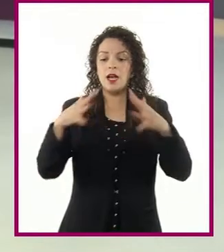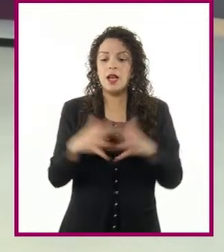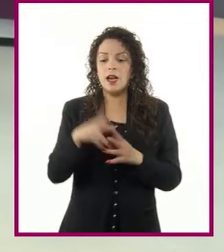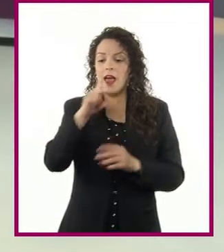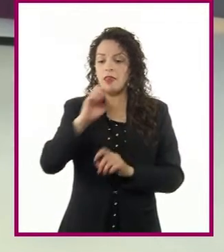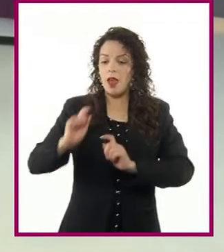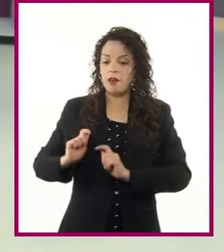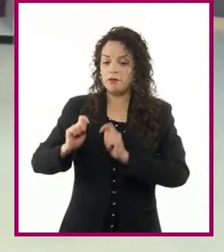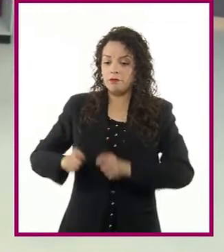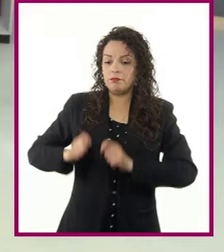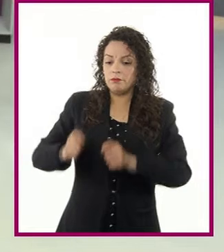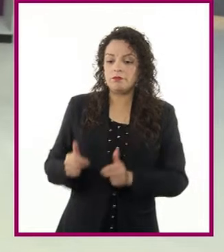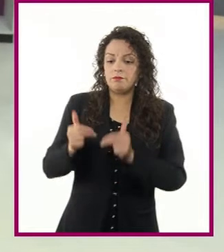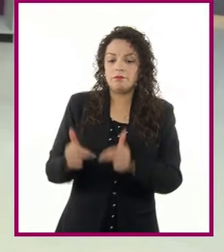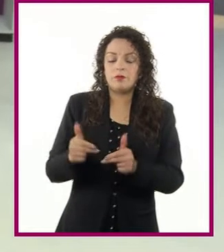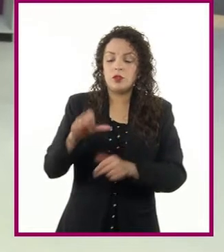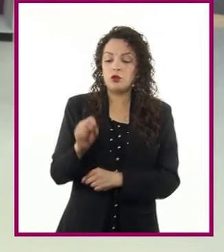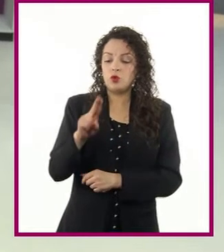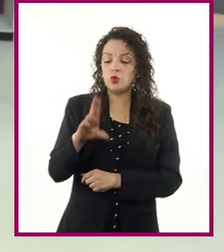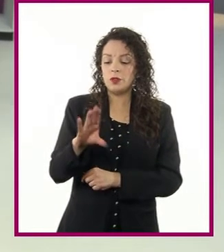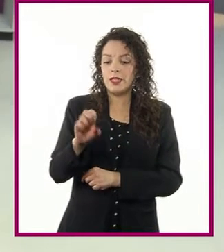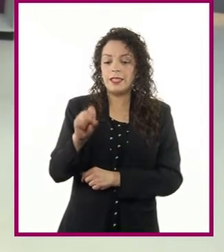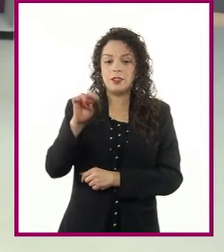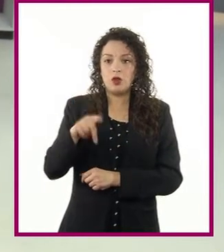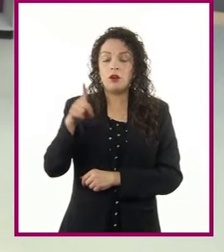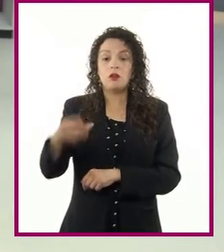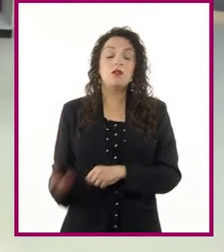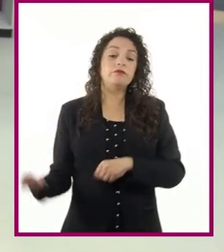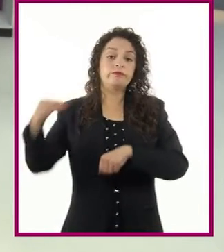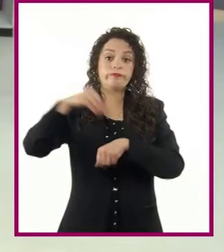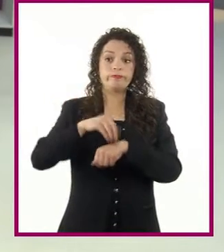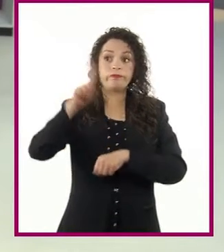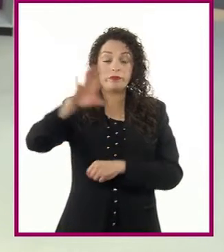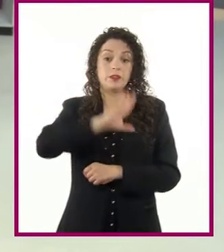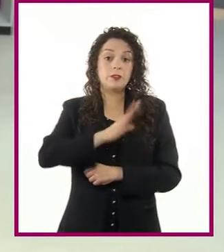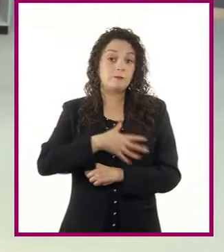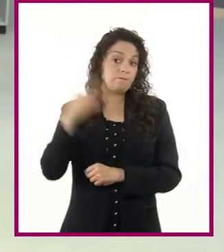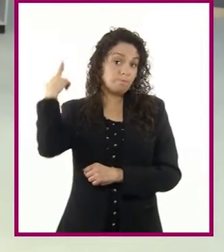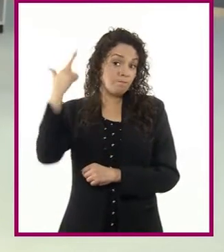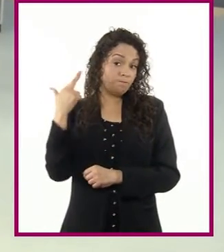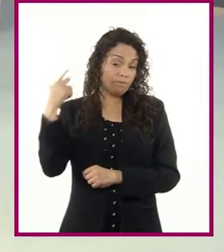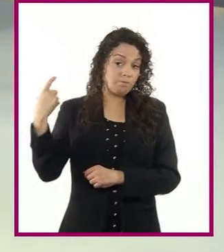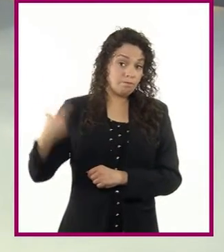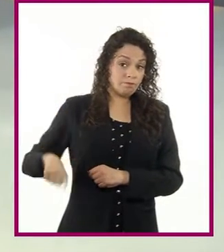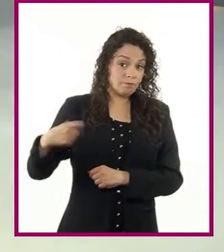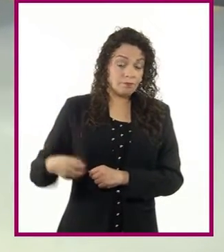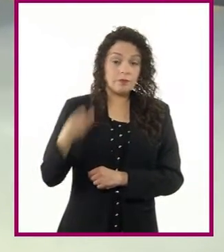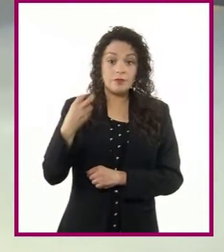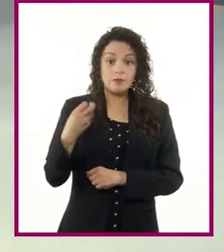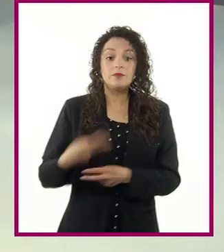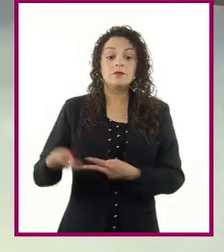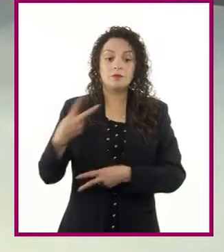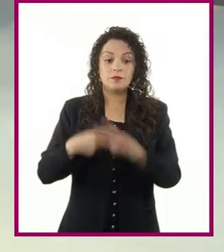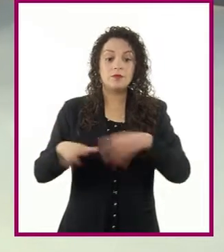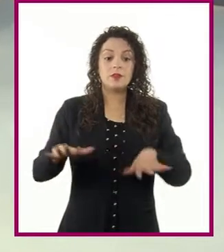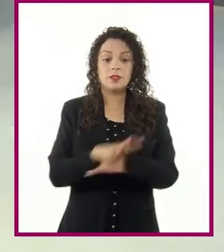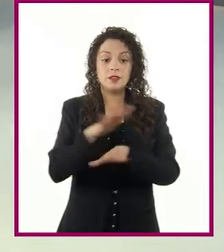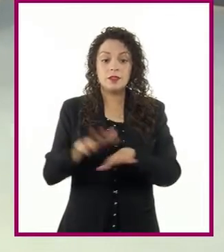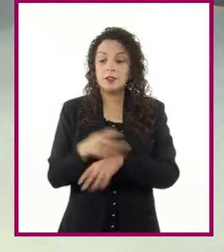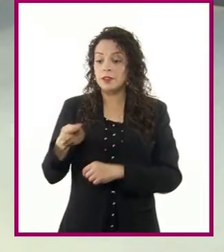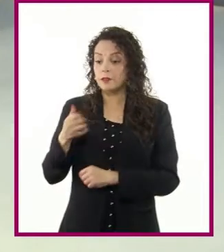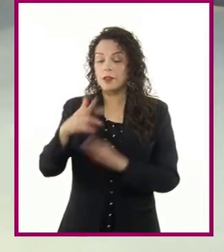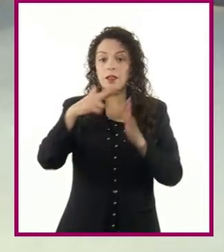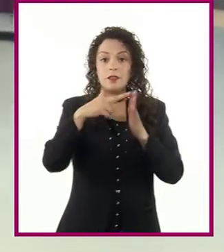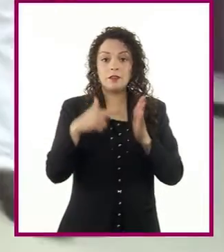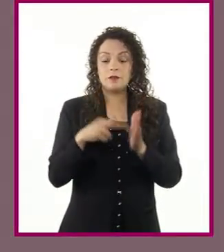Sucesión, los Borbones se instalaron en el trono de España y, con ellos, vendría una serie de cambios denominadas